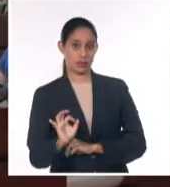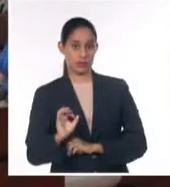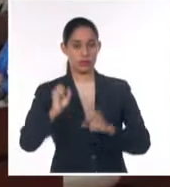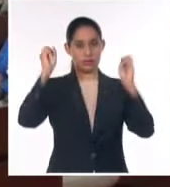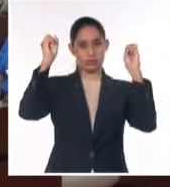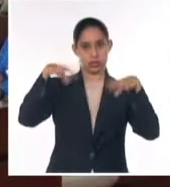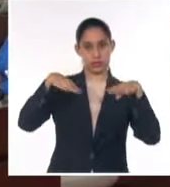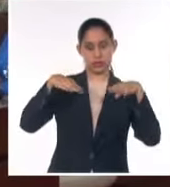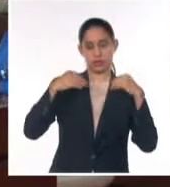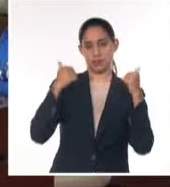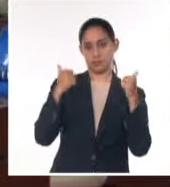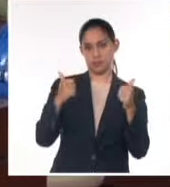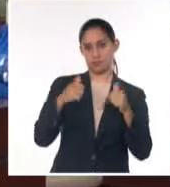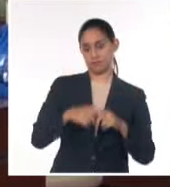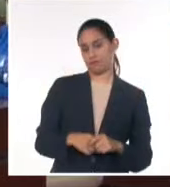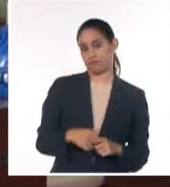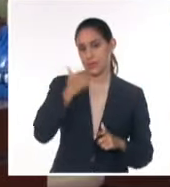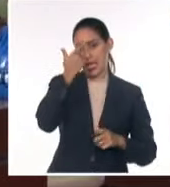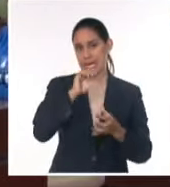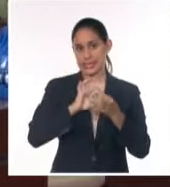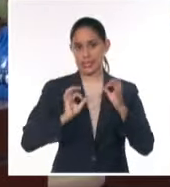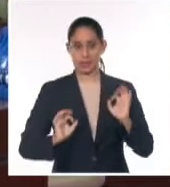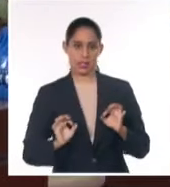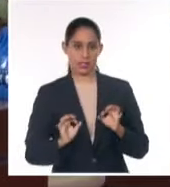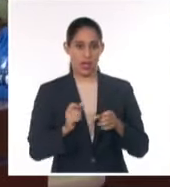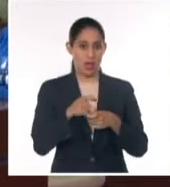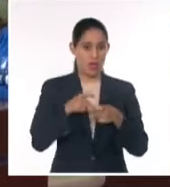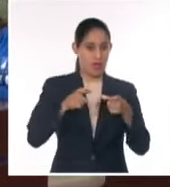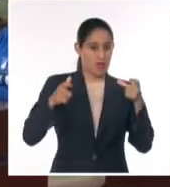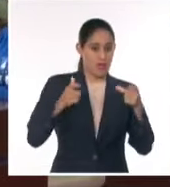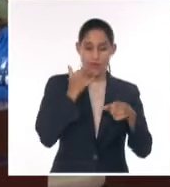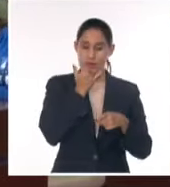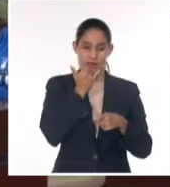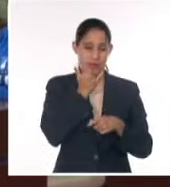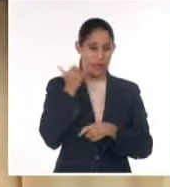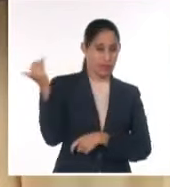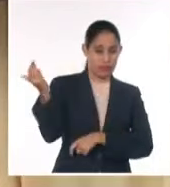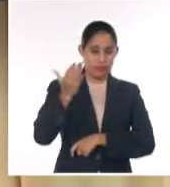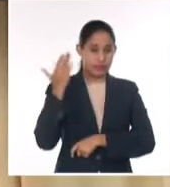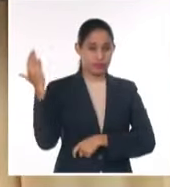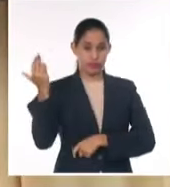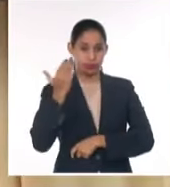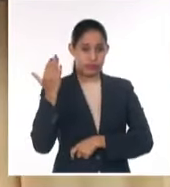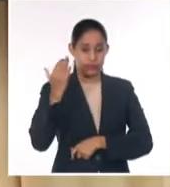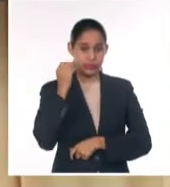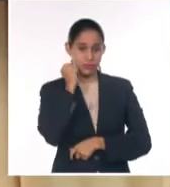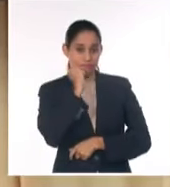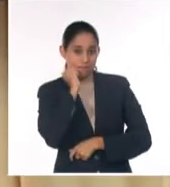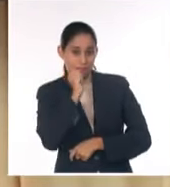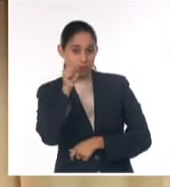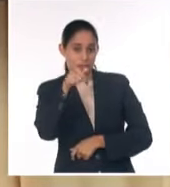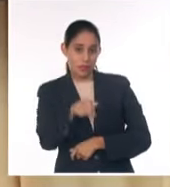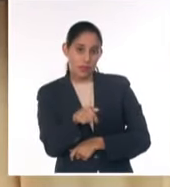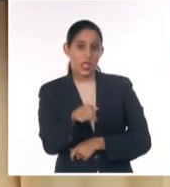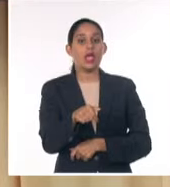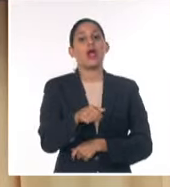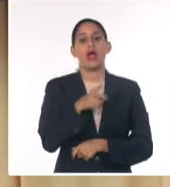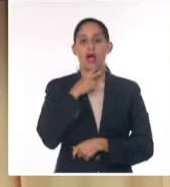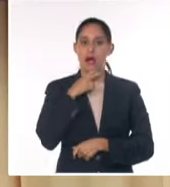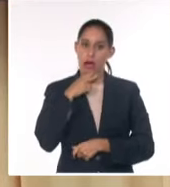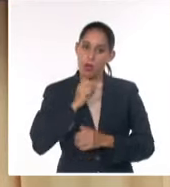electricidad. En Artemisa, la provincia donde el huracán Rafael causó mayores afectaciones, ha logrado servir agua a cerca